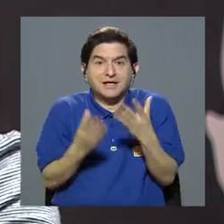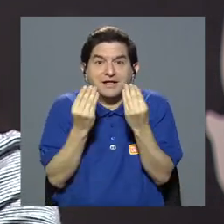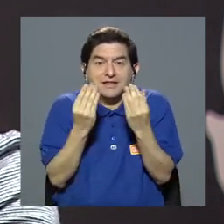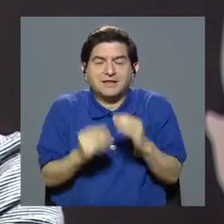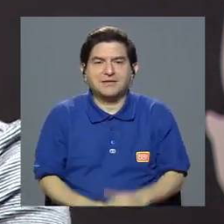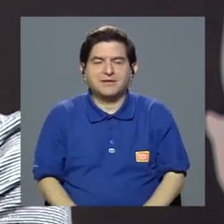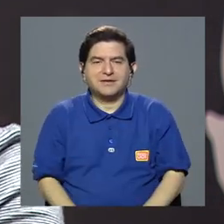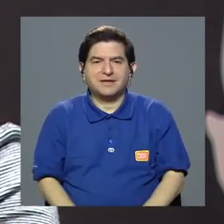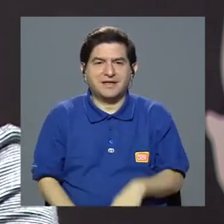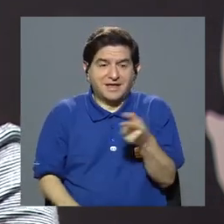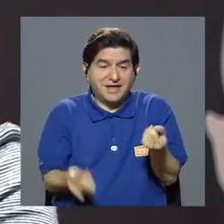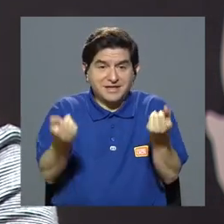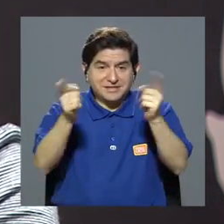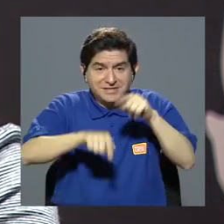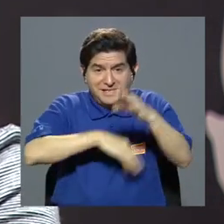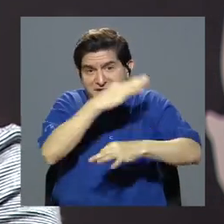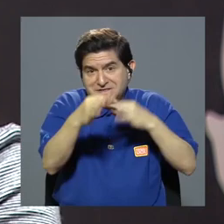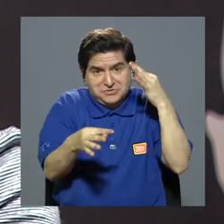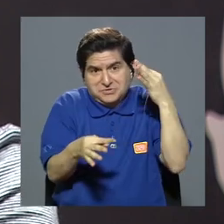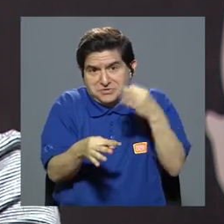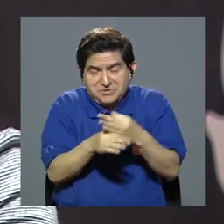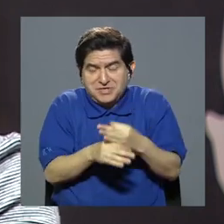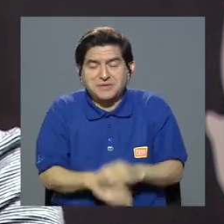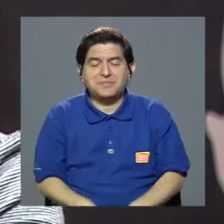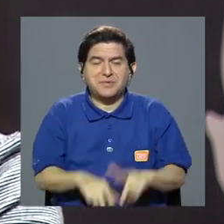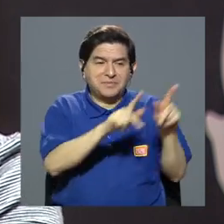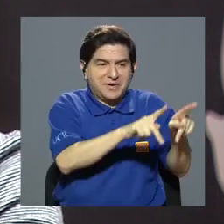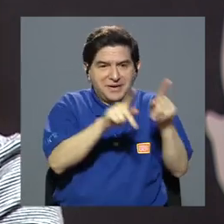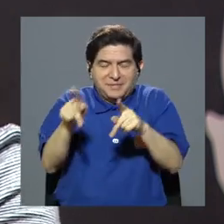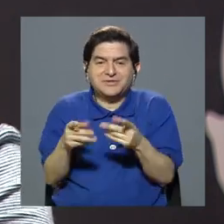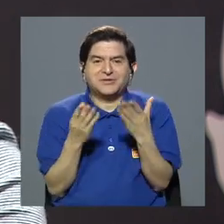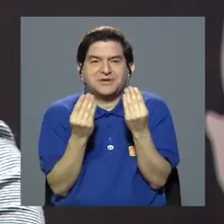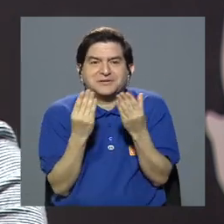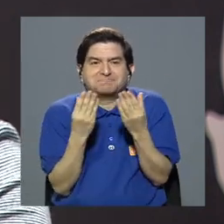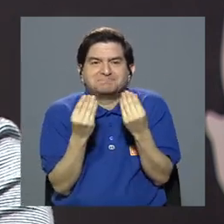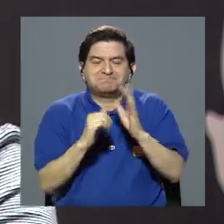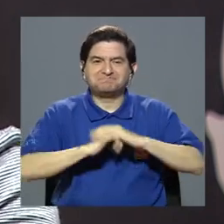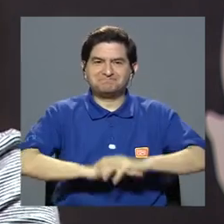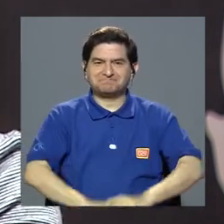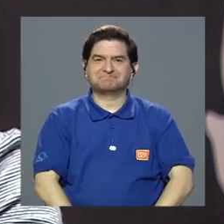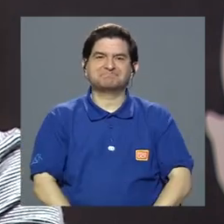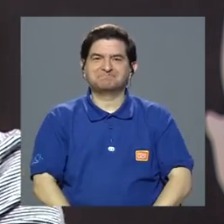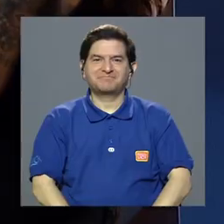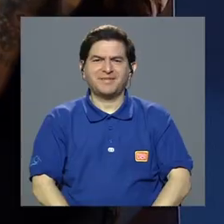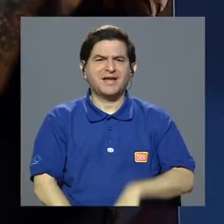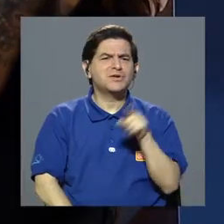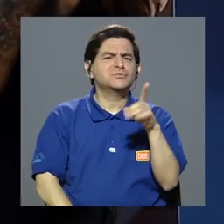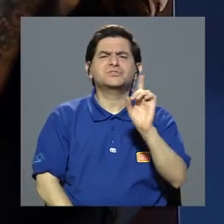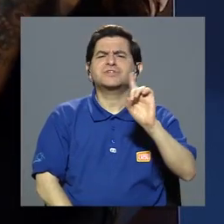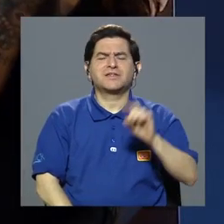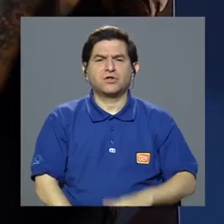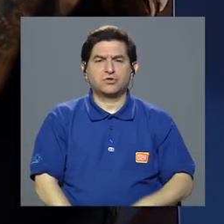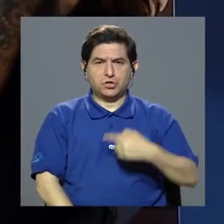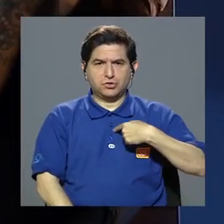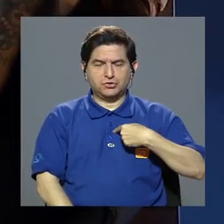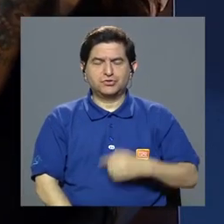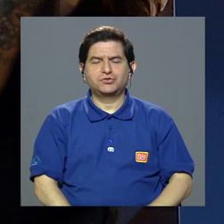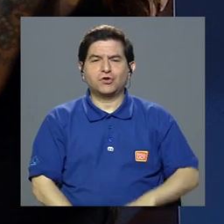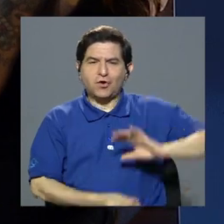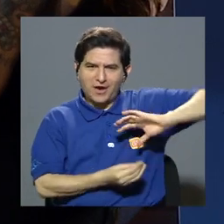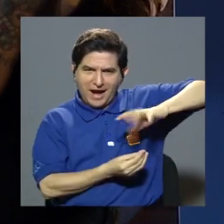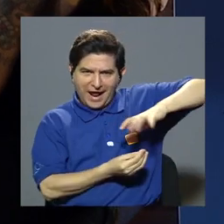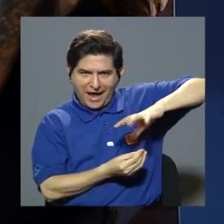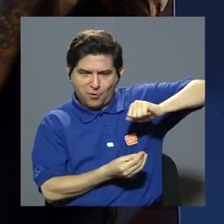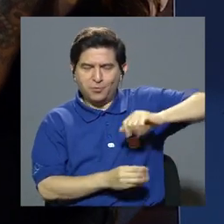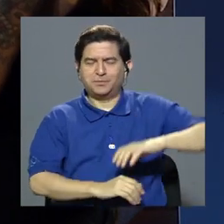personaje de verdad es de ese tipo para asustar a la gente de dónde sos yo soy de